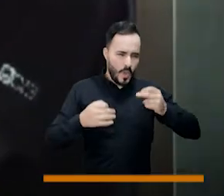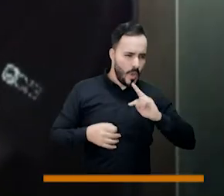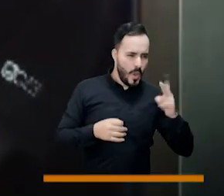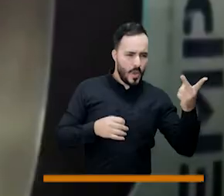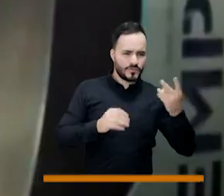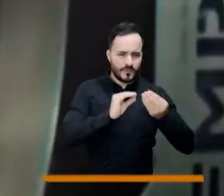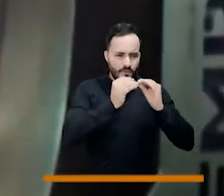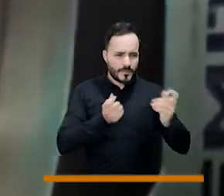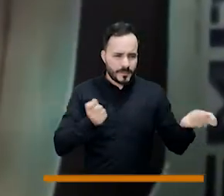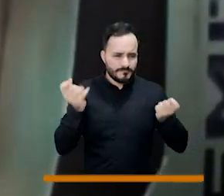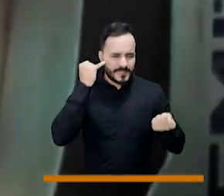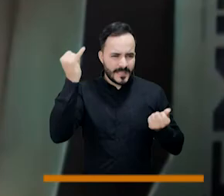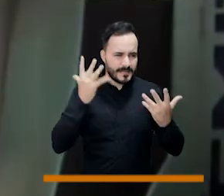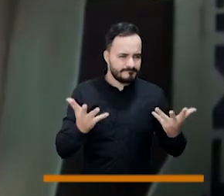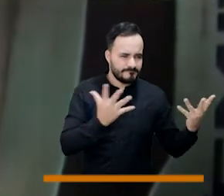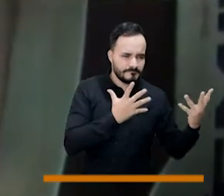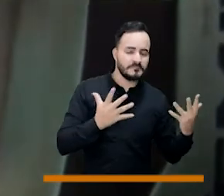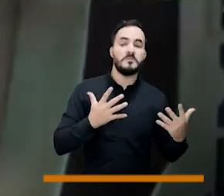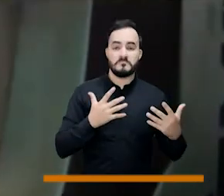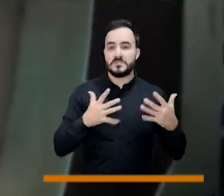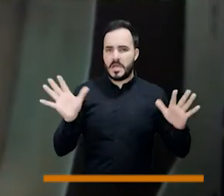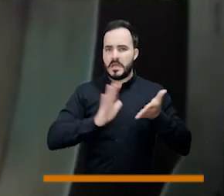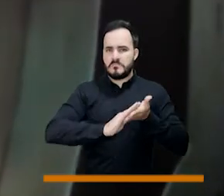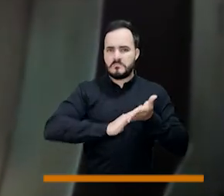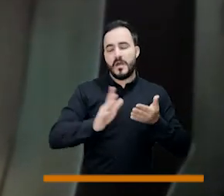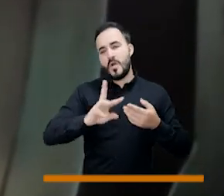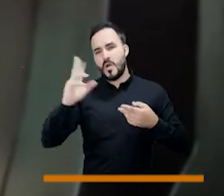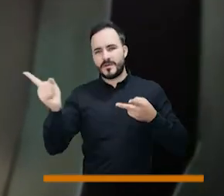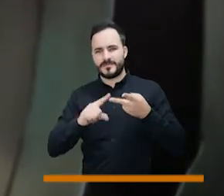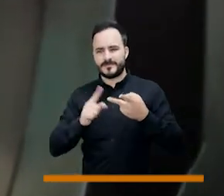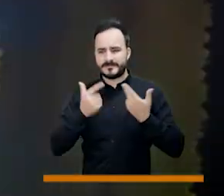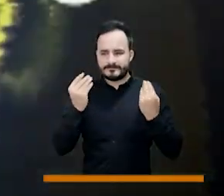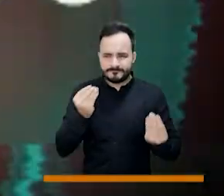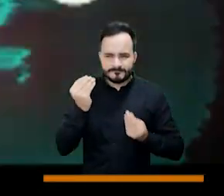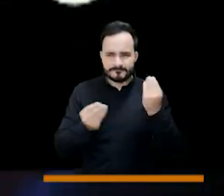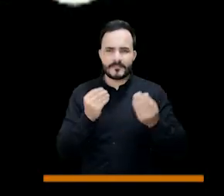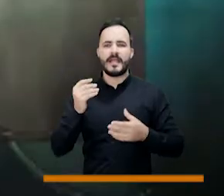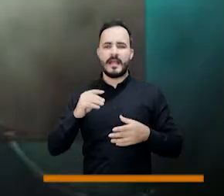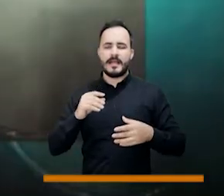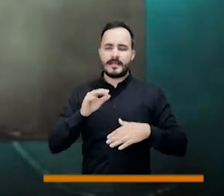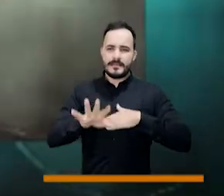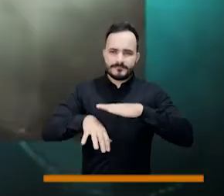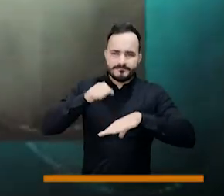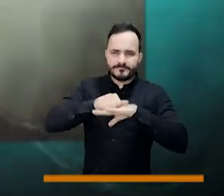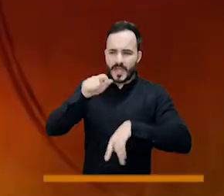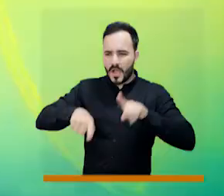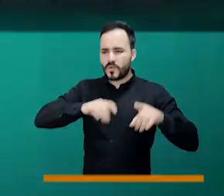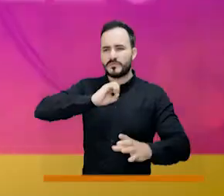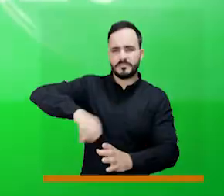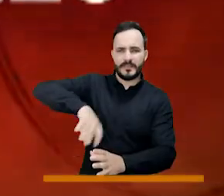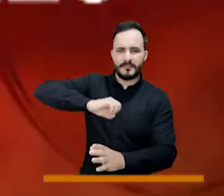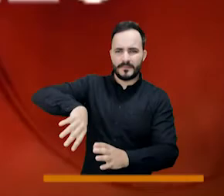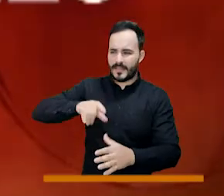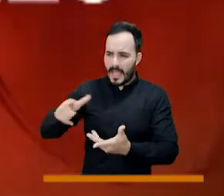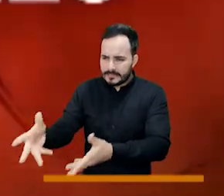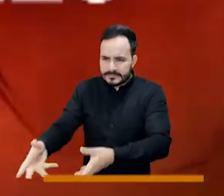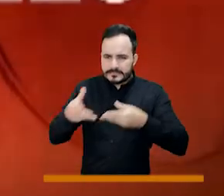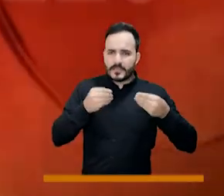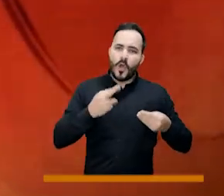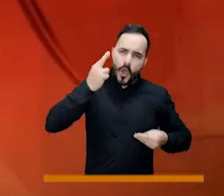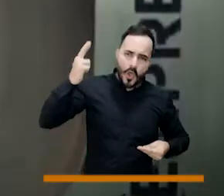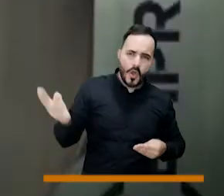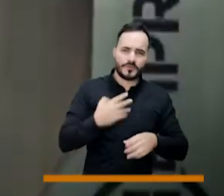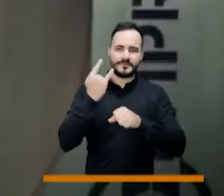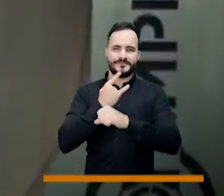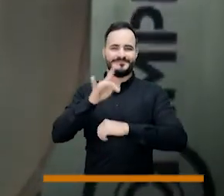estamos haciendo un tema de inclusión a través de buscar una disposición final de nuestros materiales que al final se convierten en desechos